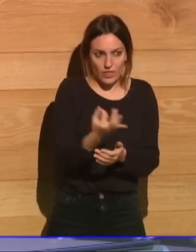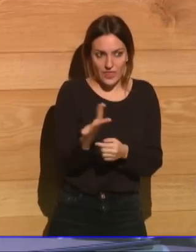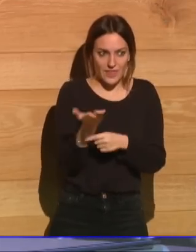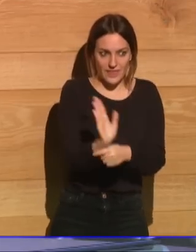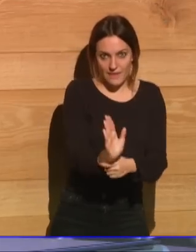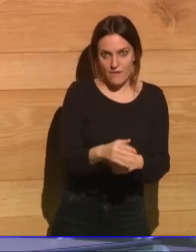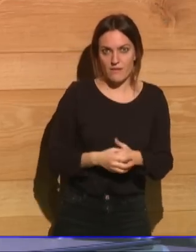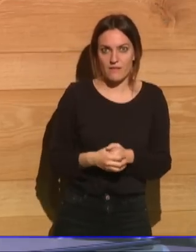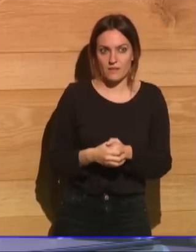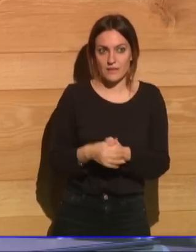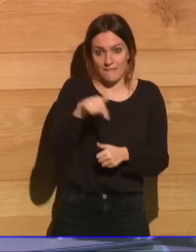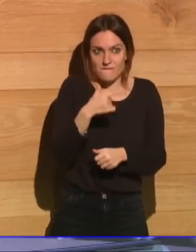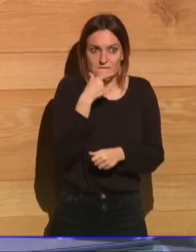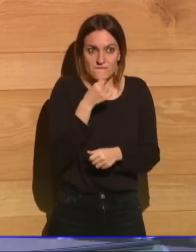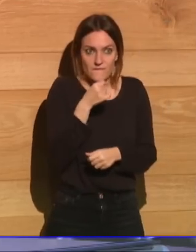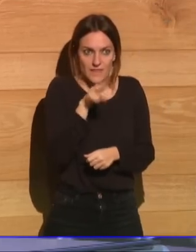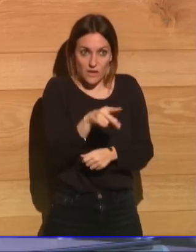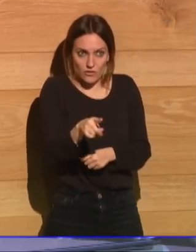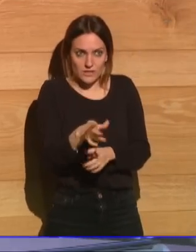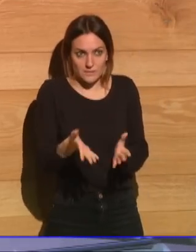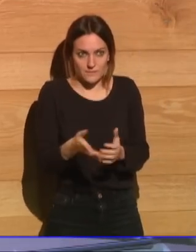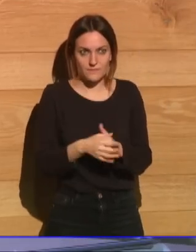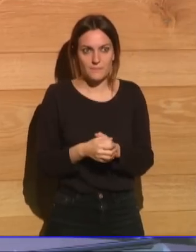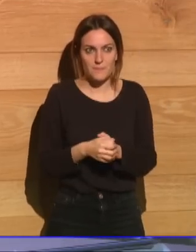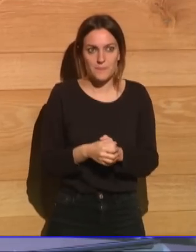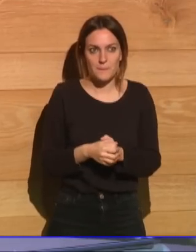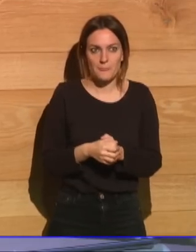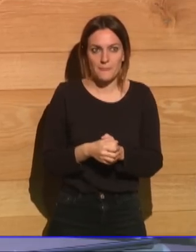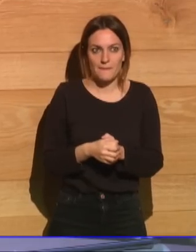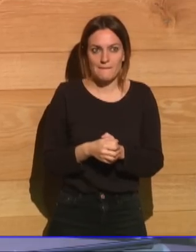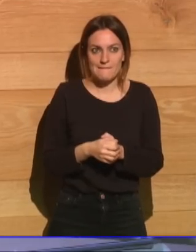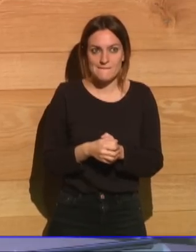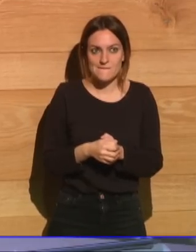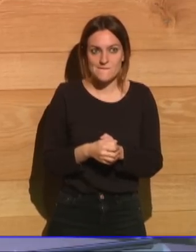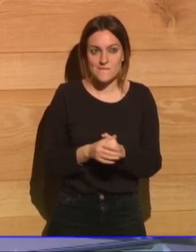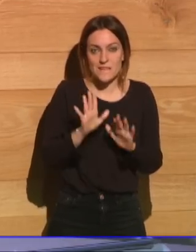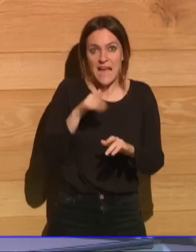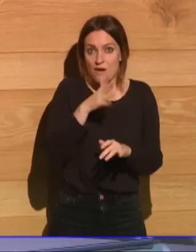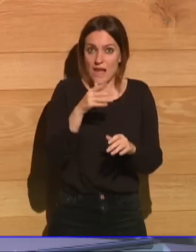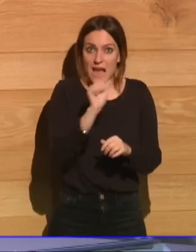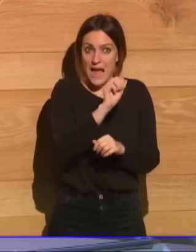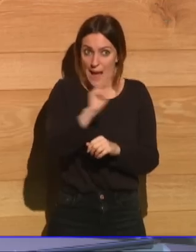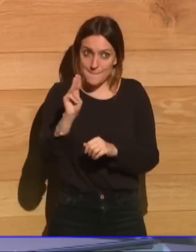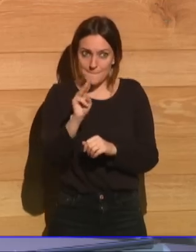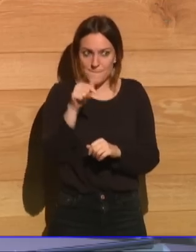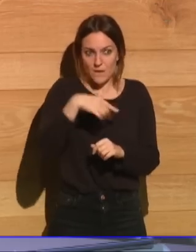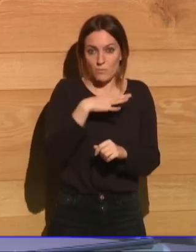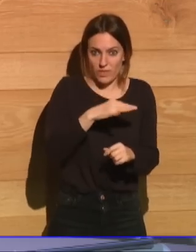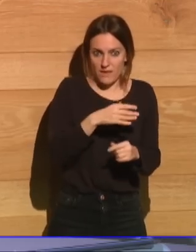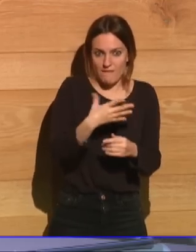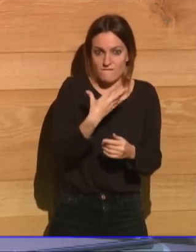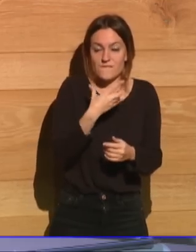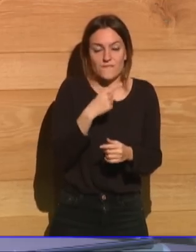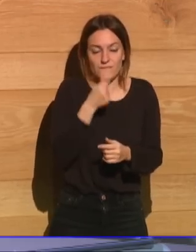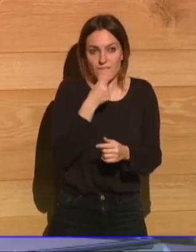se consiga con facilidad en Extraperlos, sino que ya hay una aplicación que lo hace relativamente fácil, porque